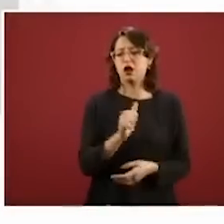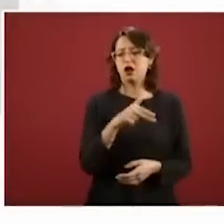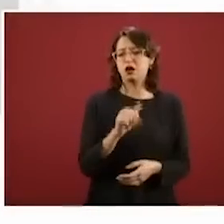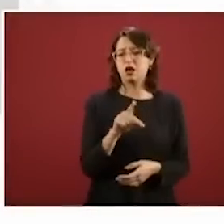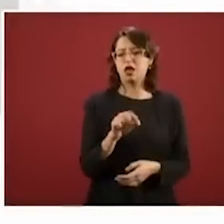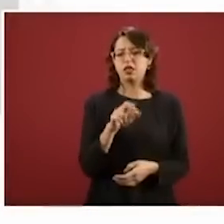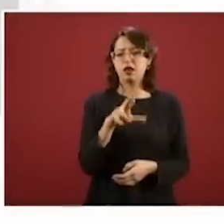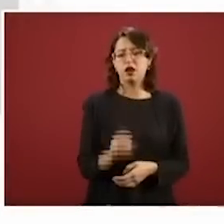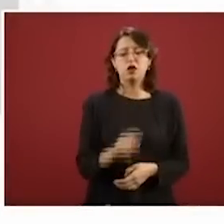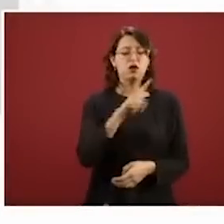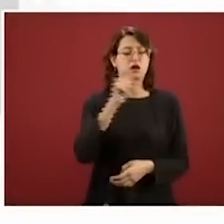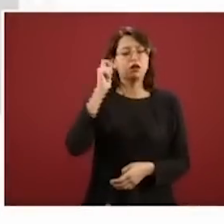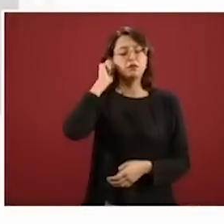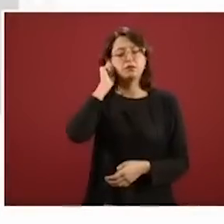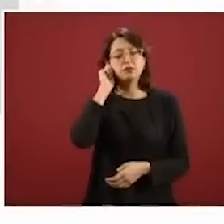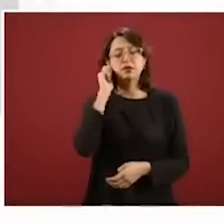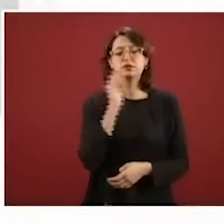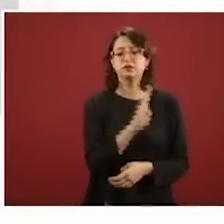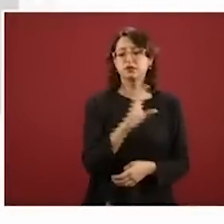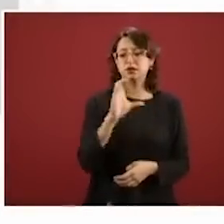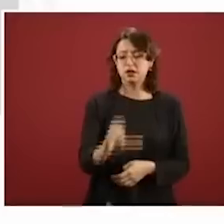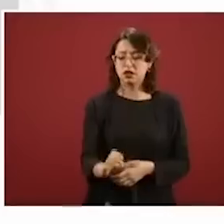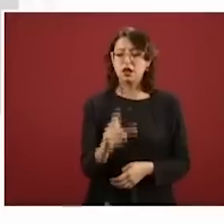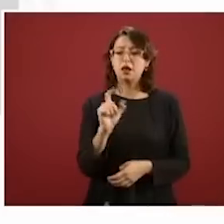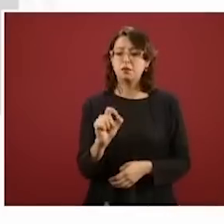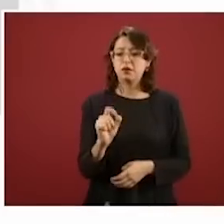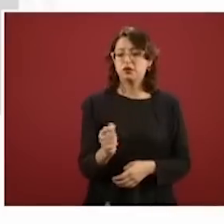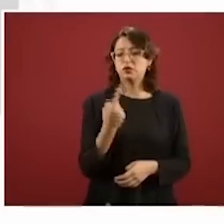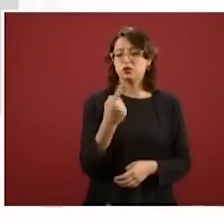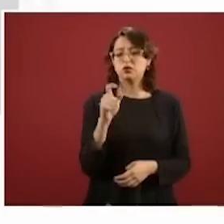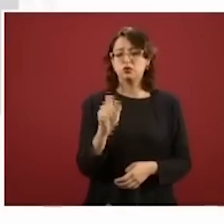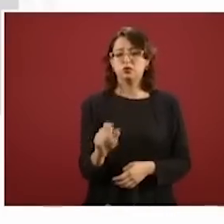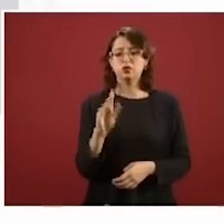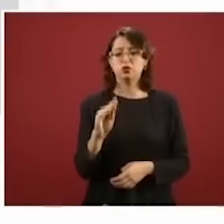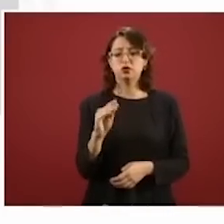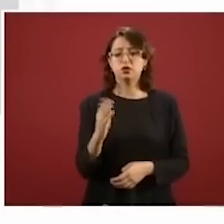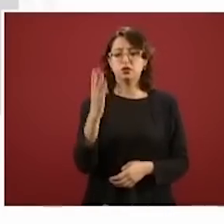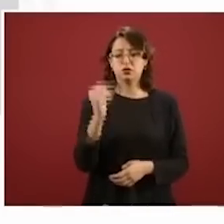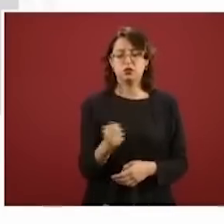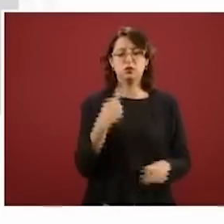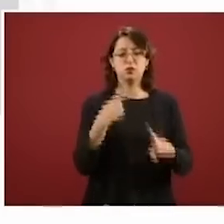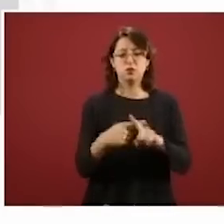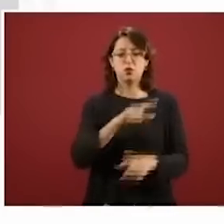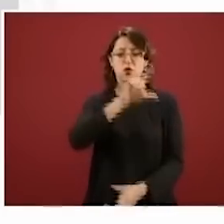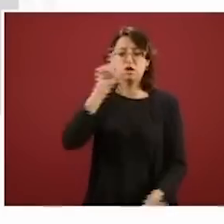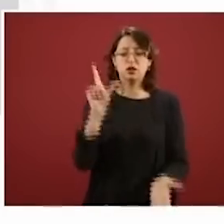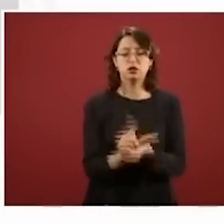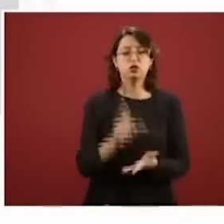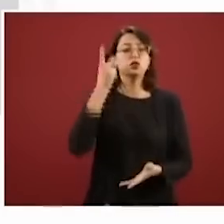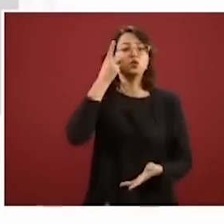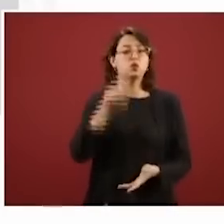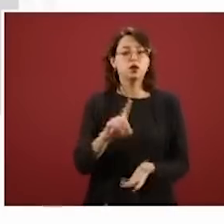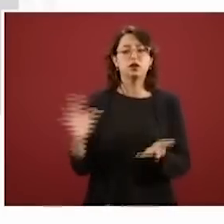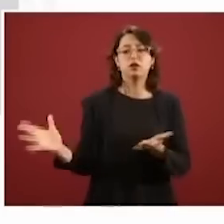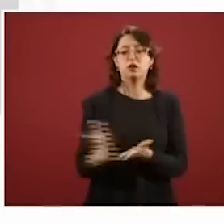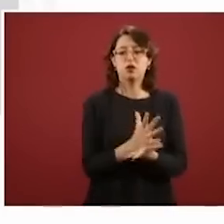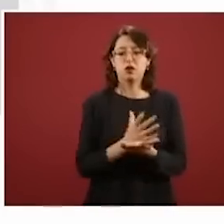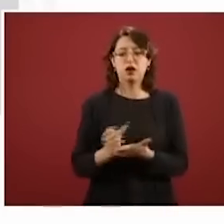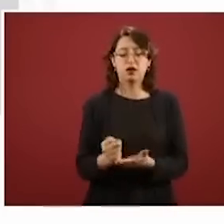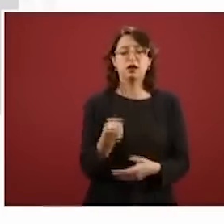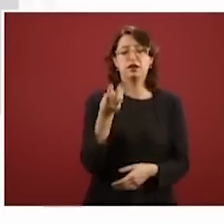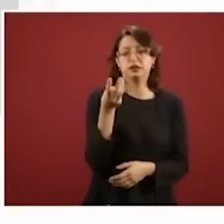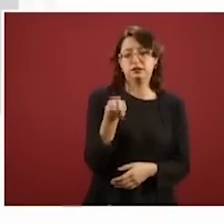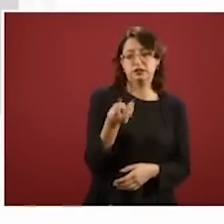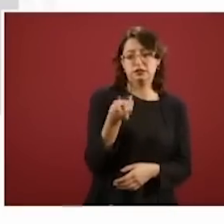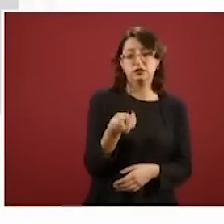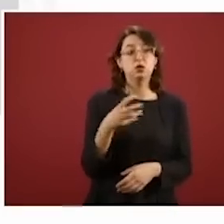Paz, Baja California, 21.89 por litro, con un margen de 3.47 por litro. Como verán, pues los ganaderos son